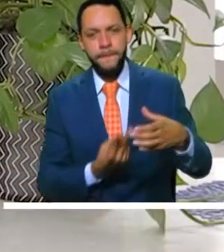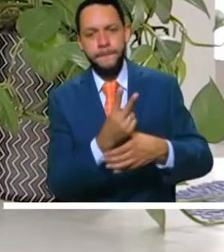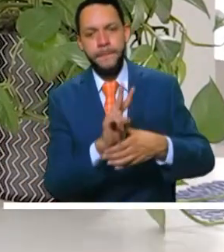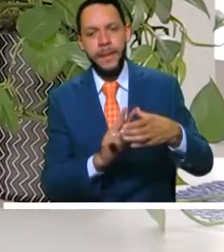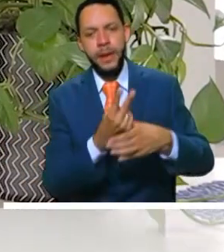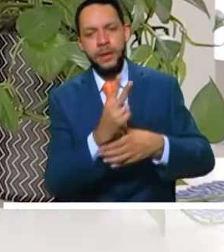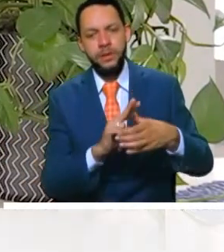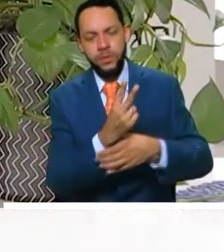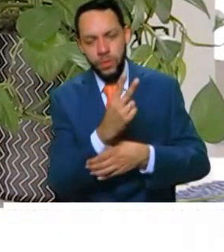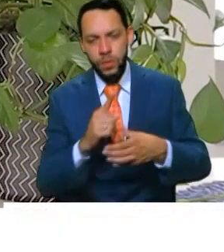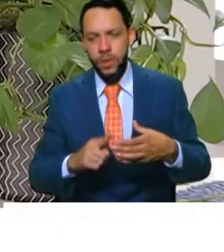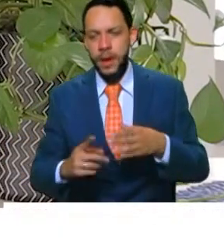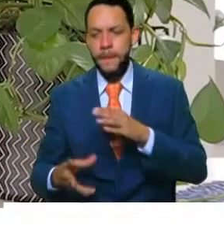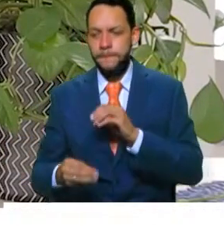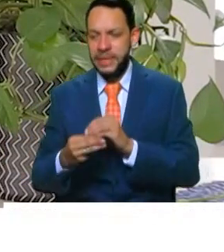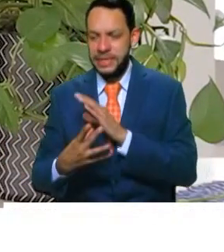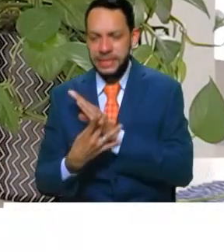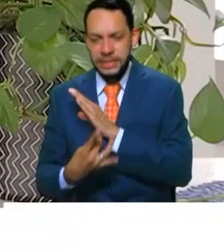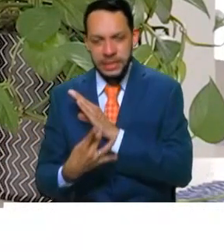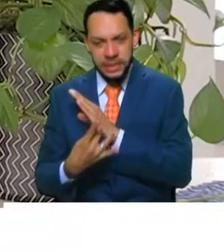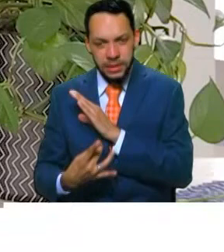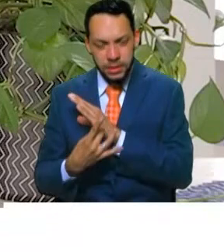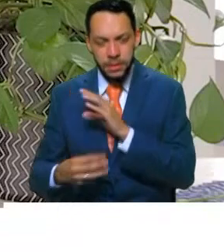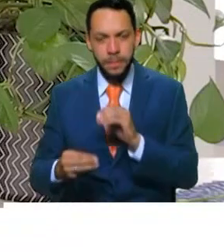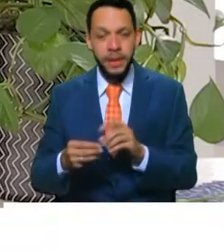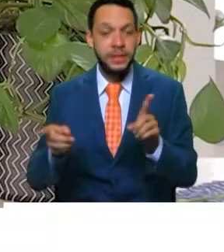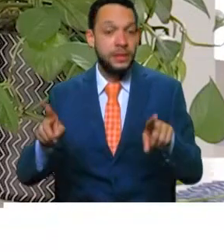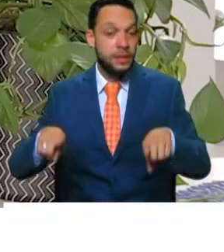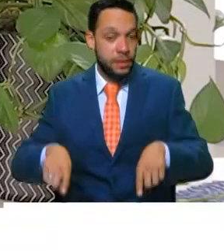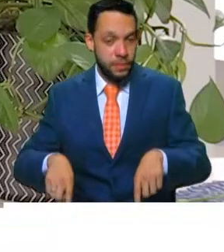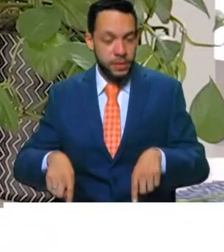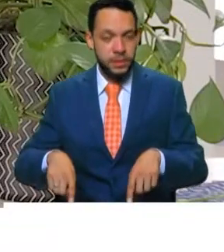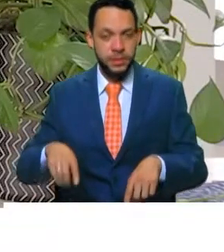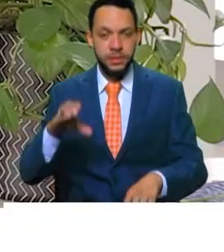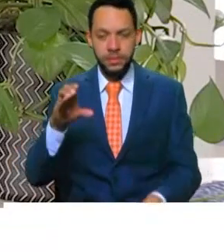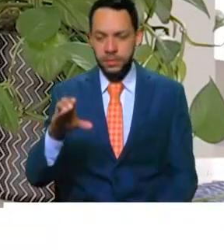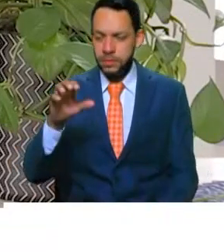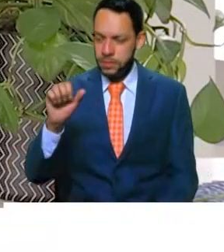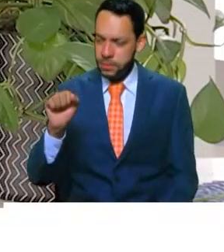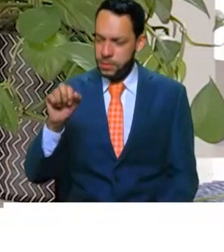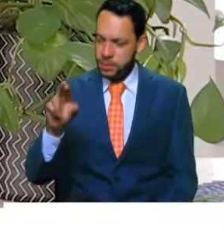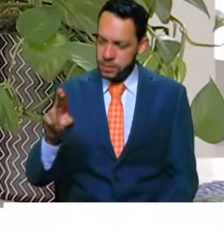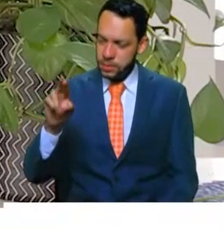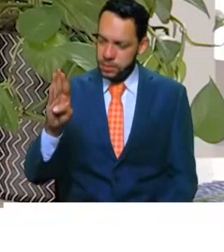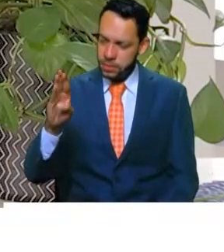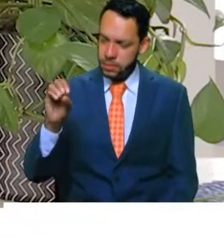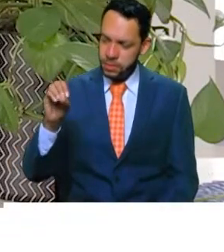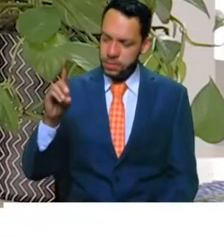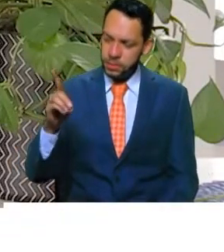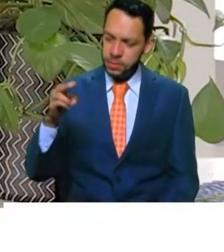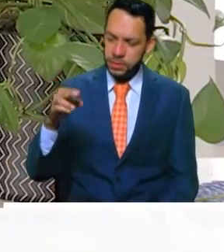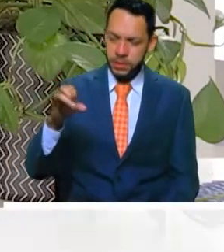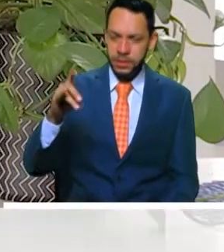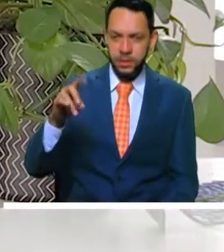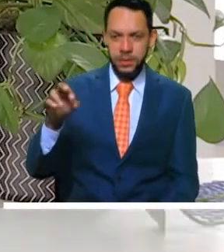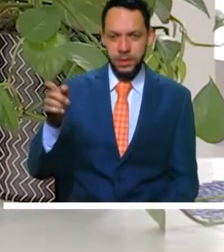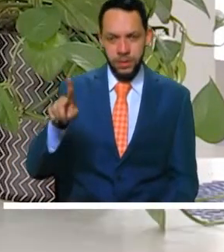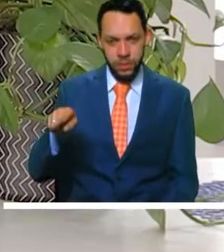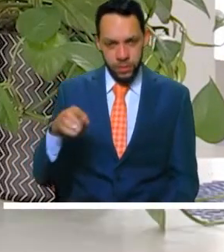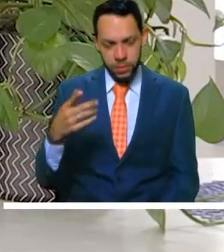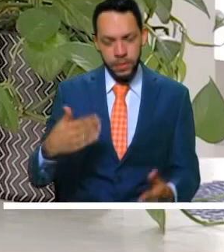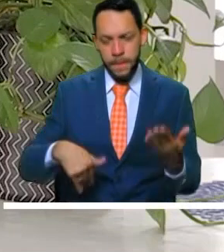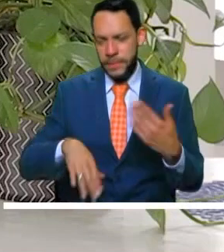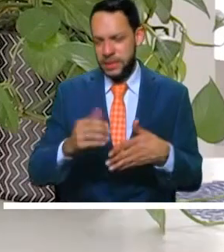grasas saludables, inclusive de los carbohidratos, pero de buena calidad. Como el doctor estaba comentando,